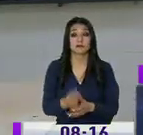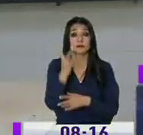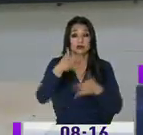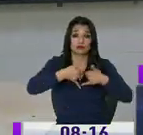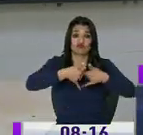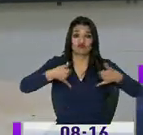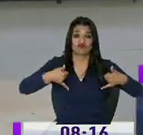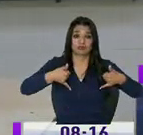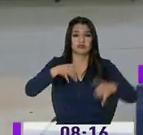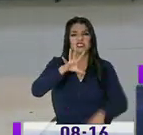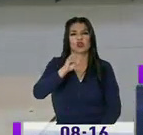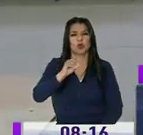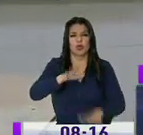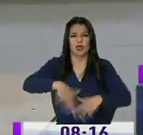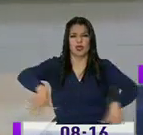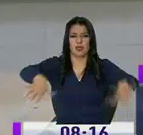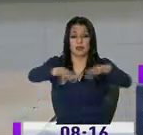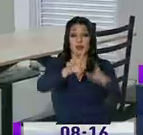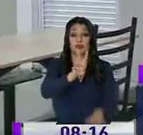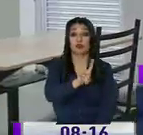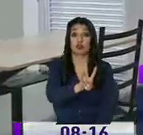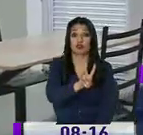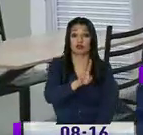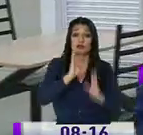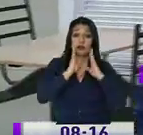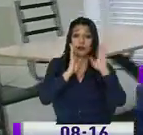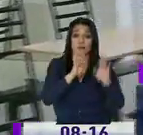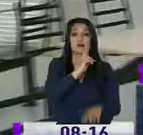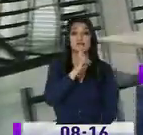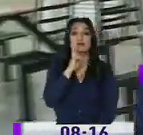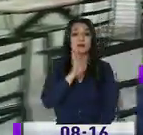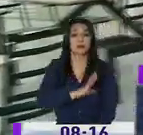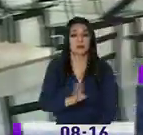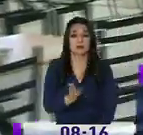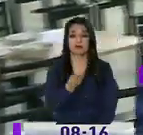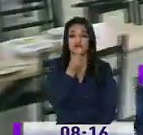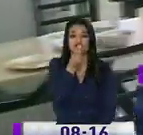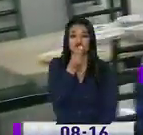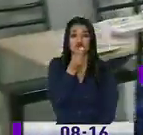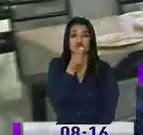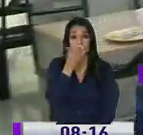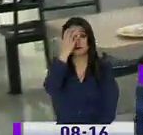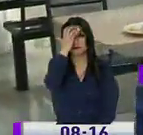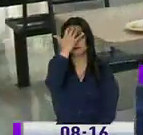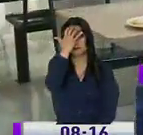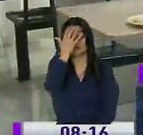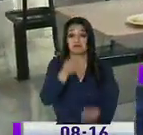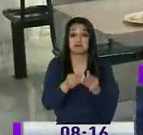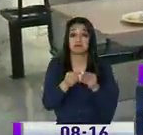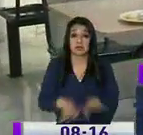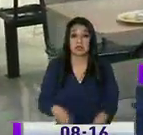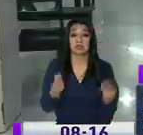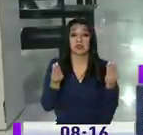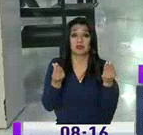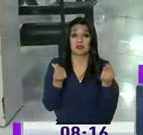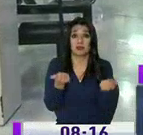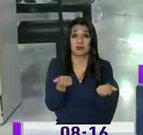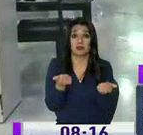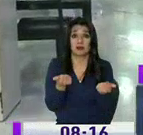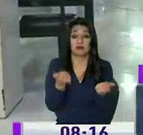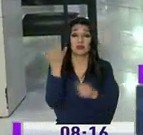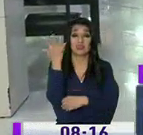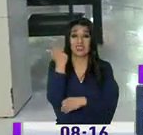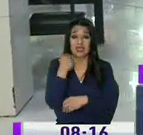de 50 que se ubican en el patio de comida atienden a pocos usuarios. Se encuentran preocupados por las pérdidas económicas en estos días